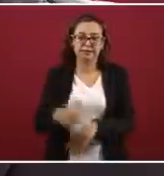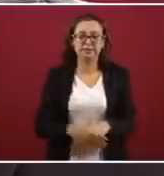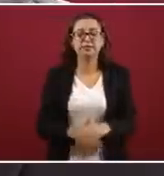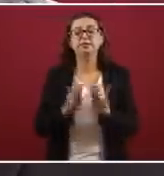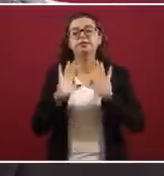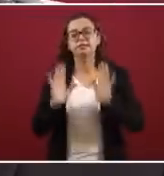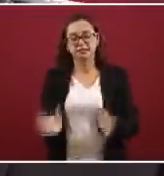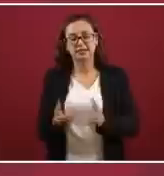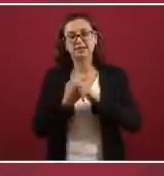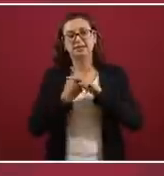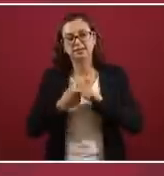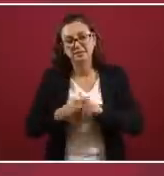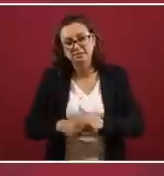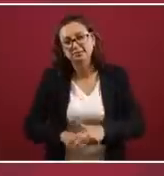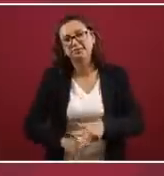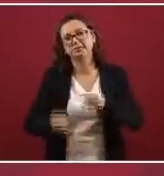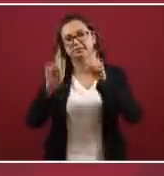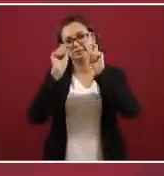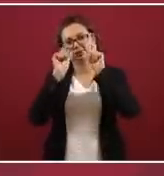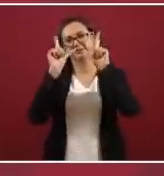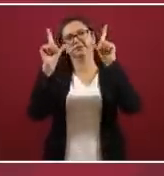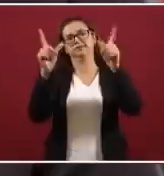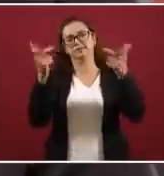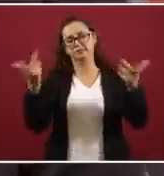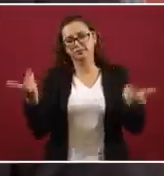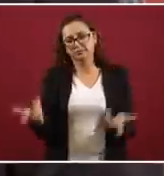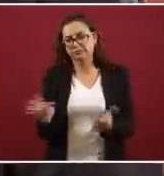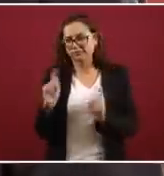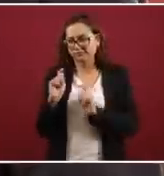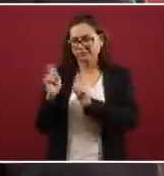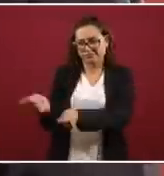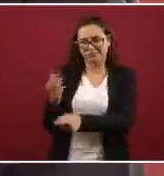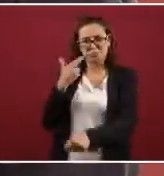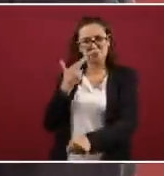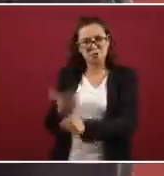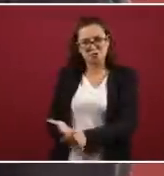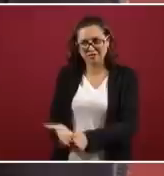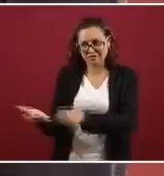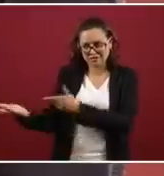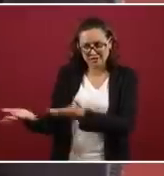porque ese es su papel. Entonces, ni modo que